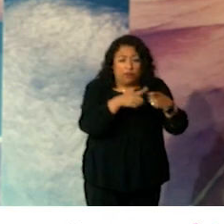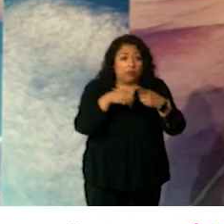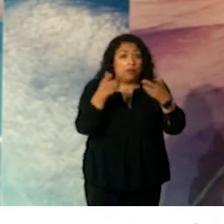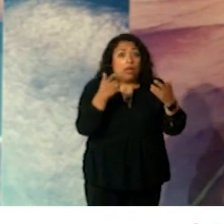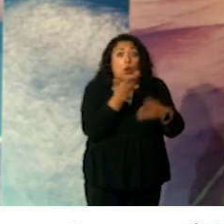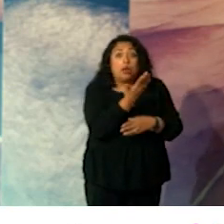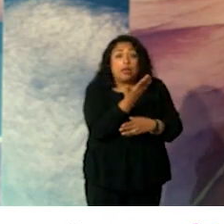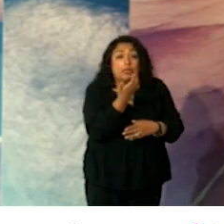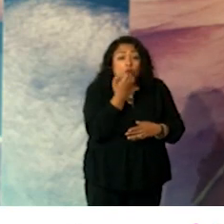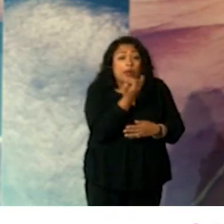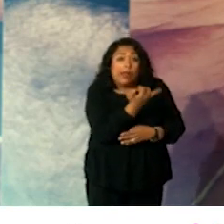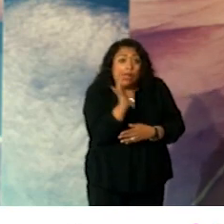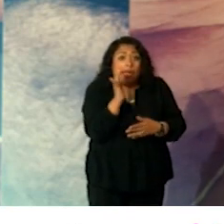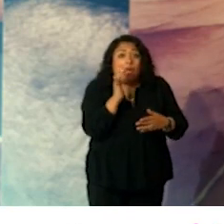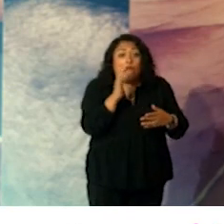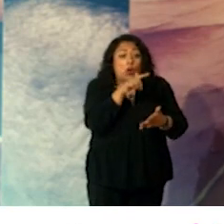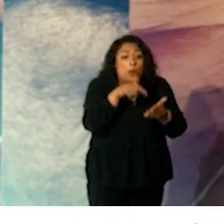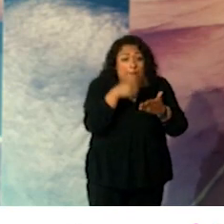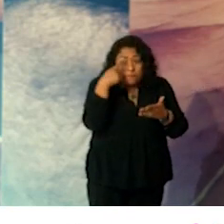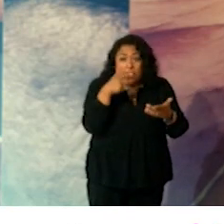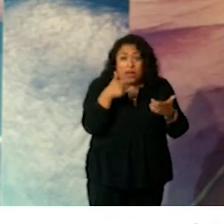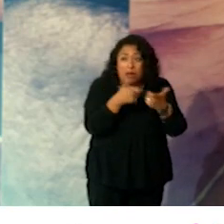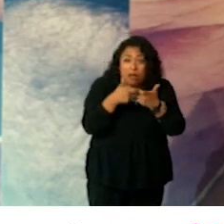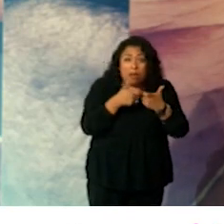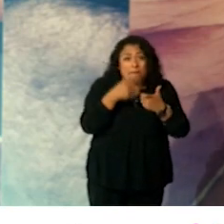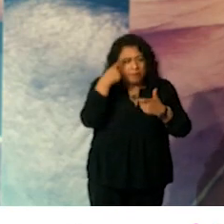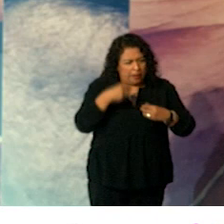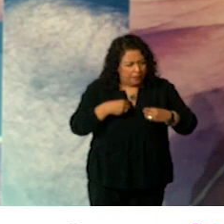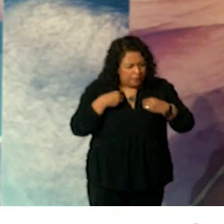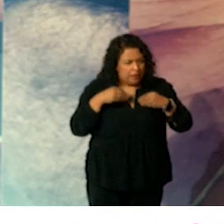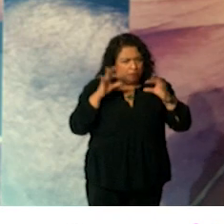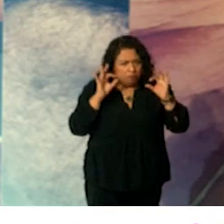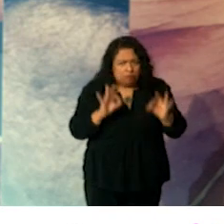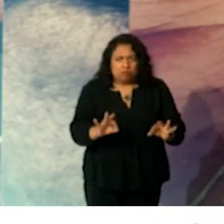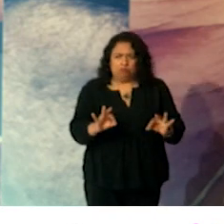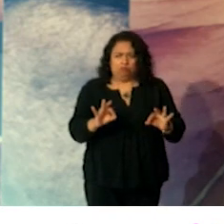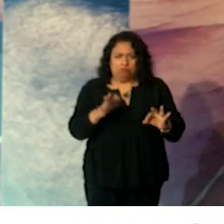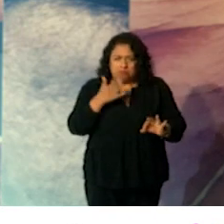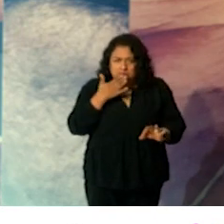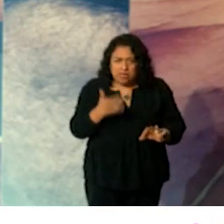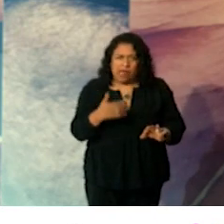su kinder, su cooperativa, por vivir en una condición digna,